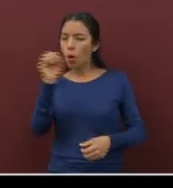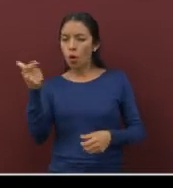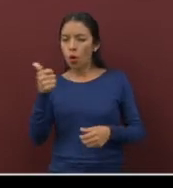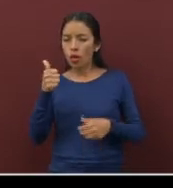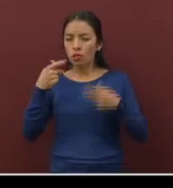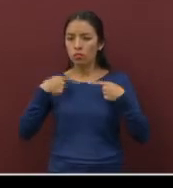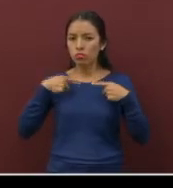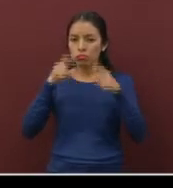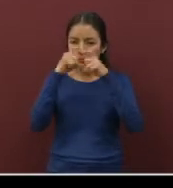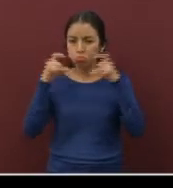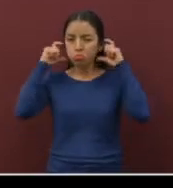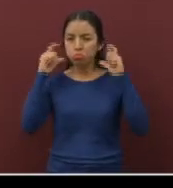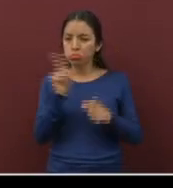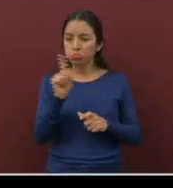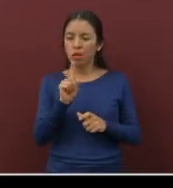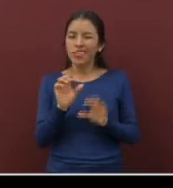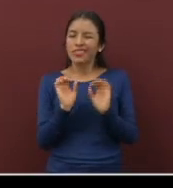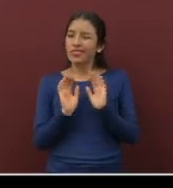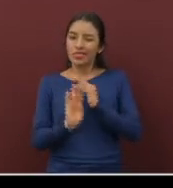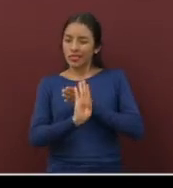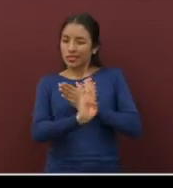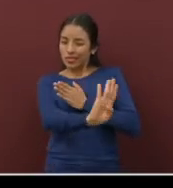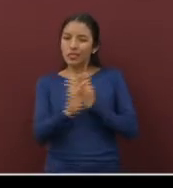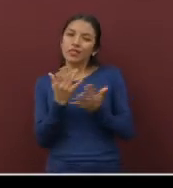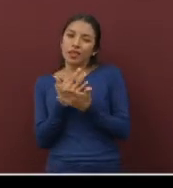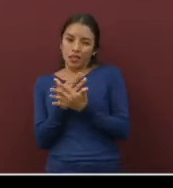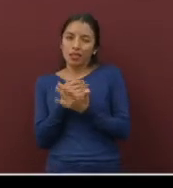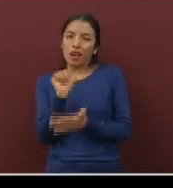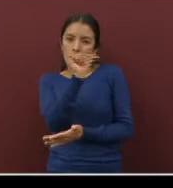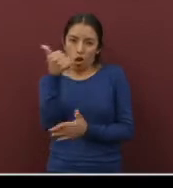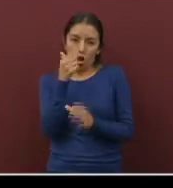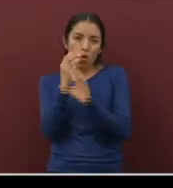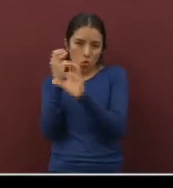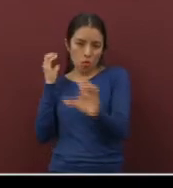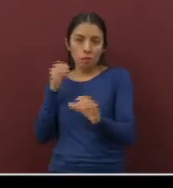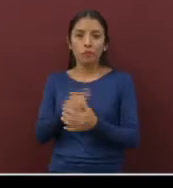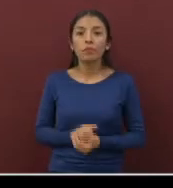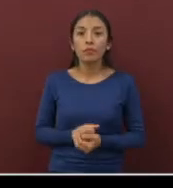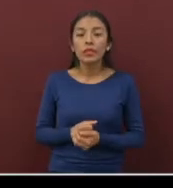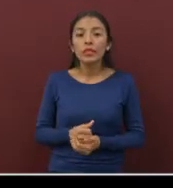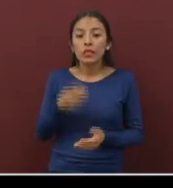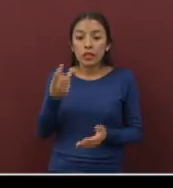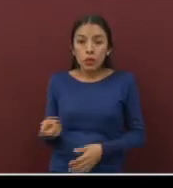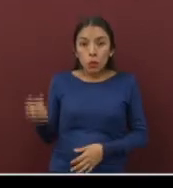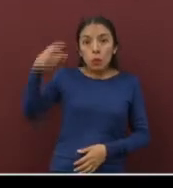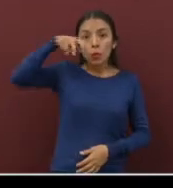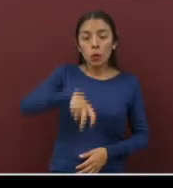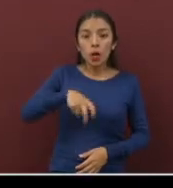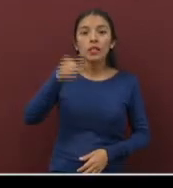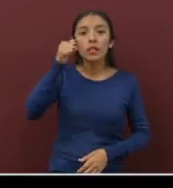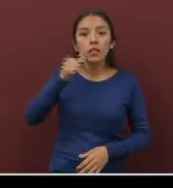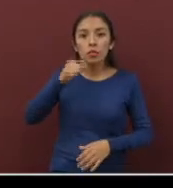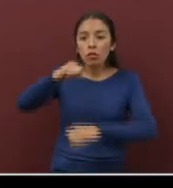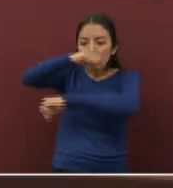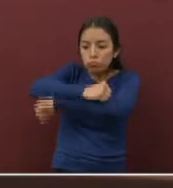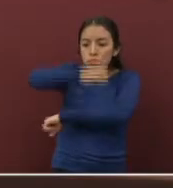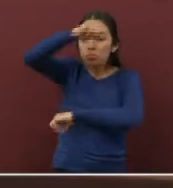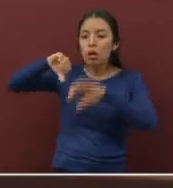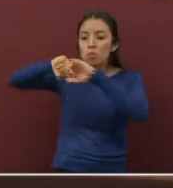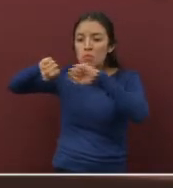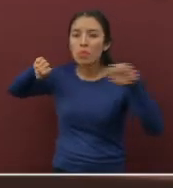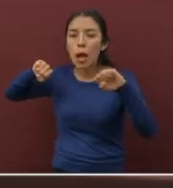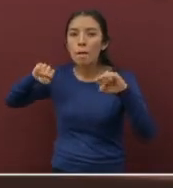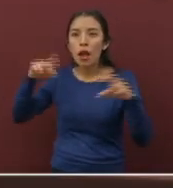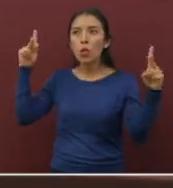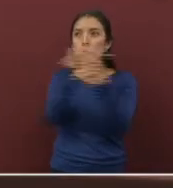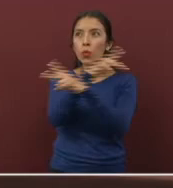preferible esperar y abordar el siguiente al subir procura abrir las ventanillas para mejorar la ventilación dentro